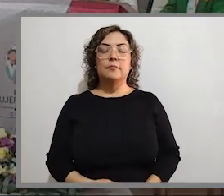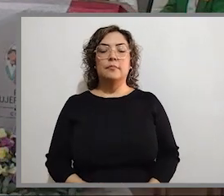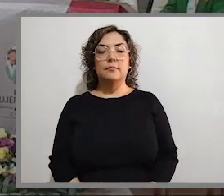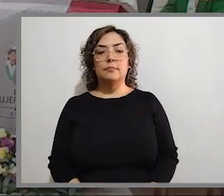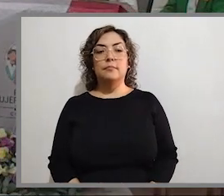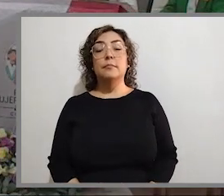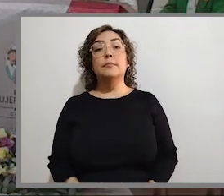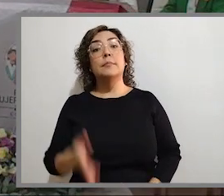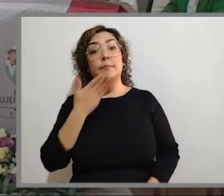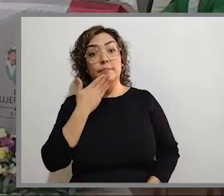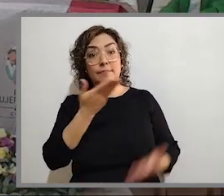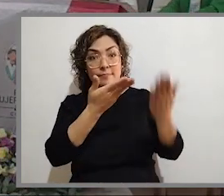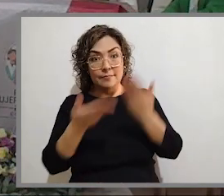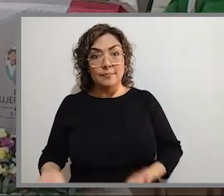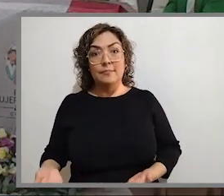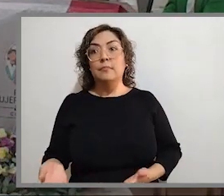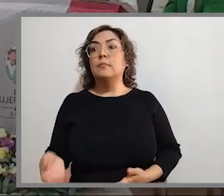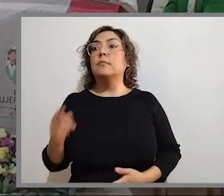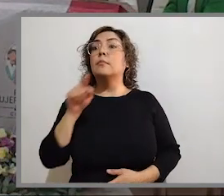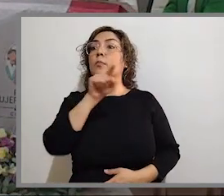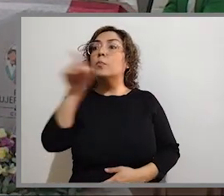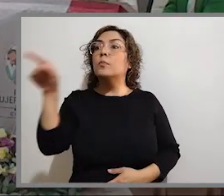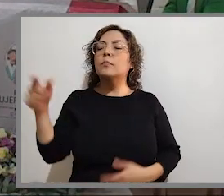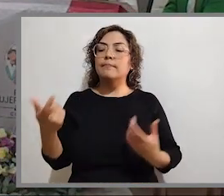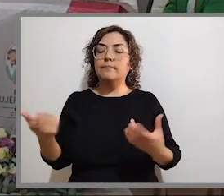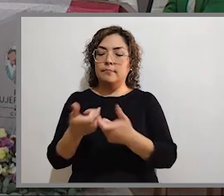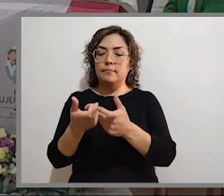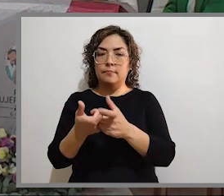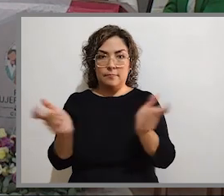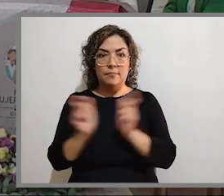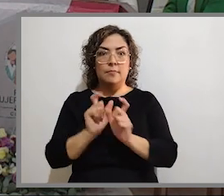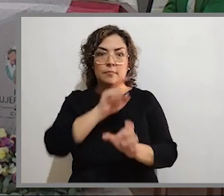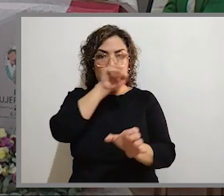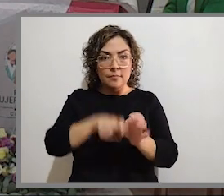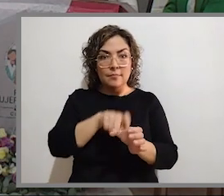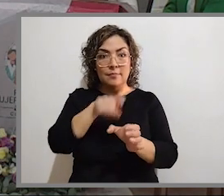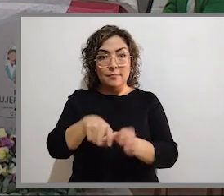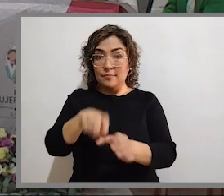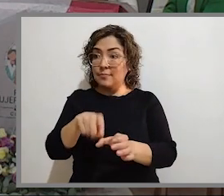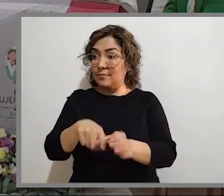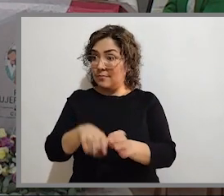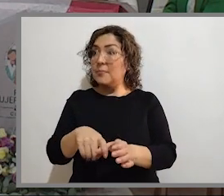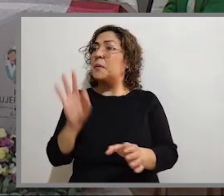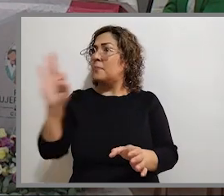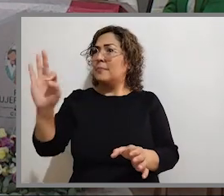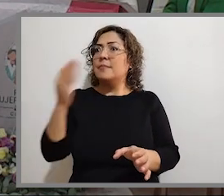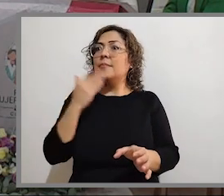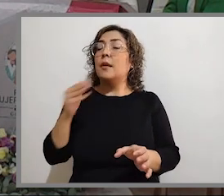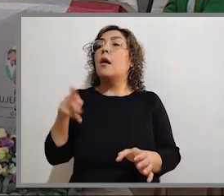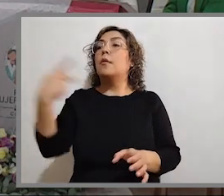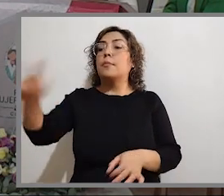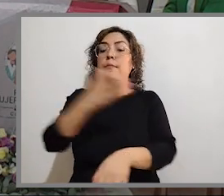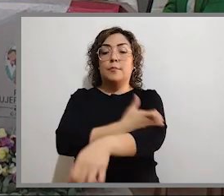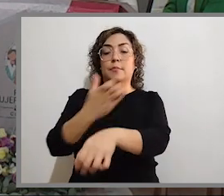Bueno, bienvenidas y muchísimas gracias por adherirse e invitarlas a todas las que están aquí a que inviten a sus compañeras. La verdad es